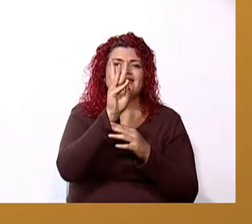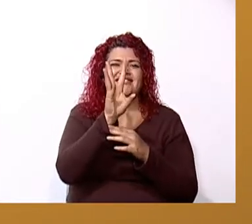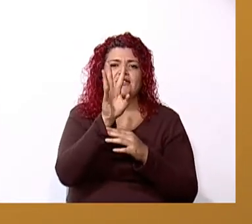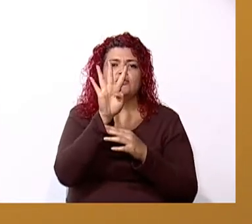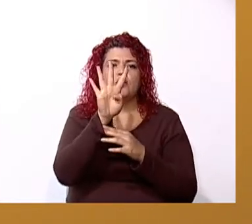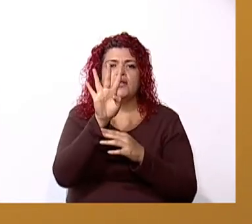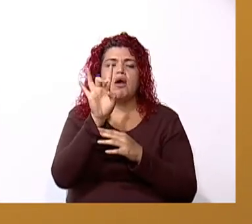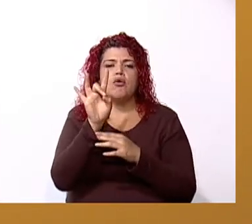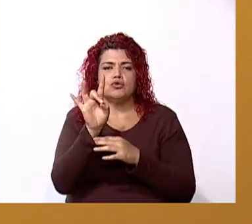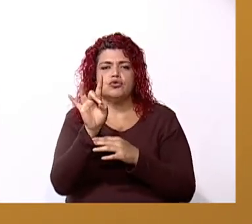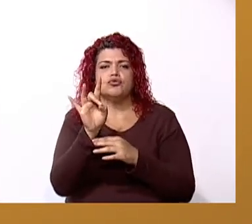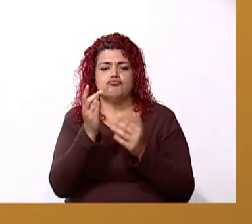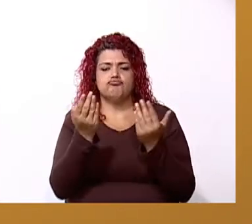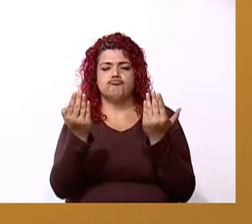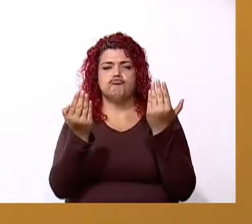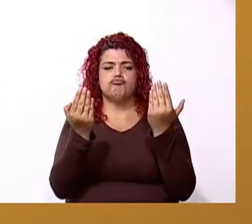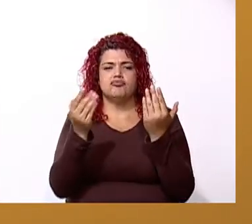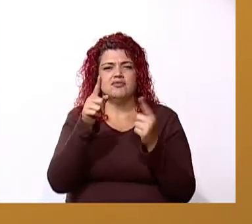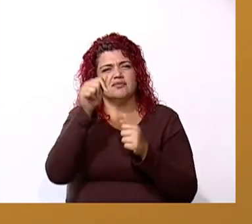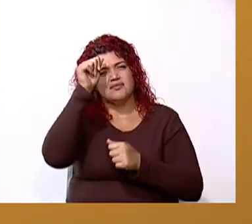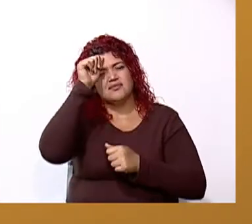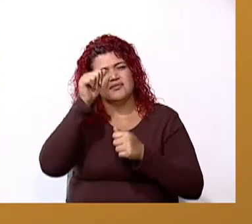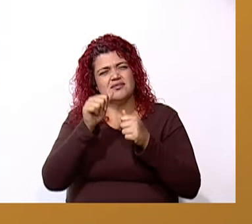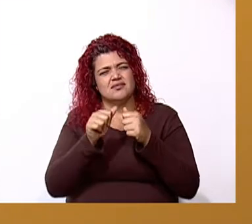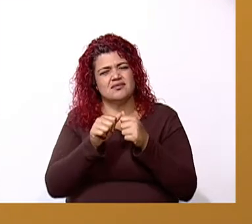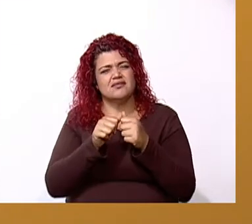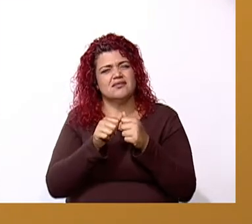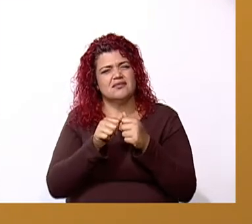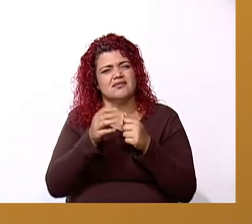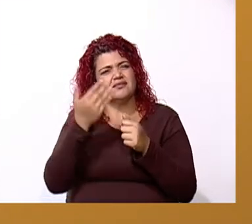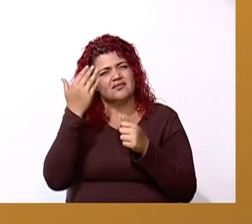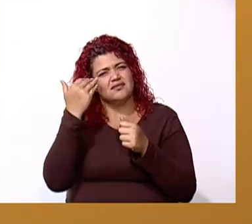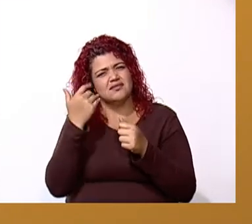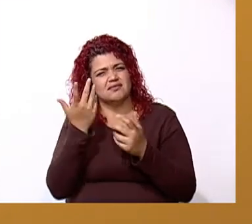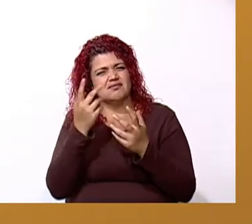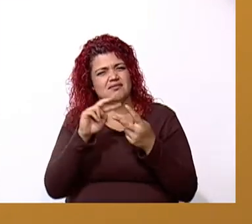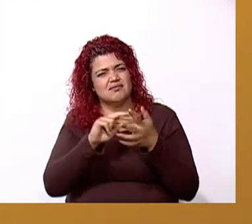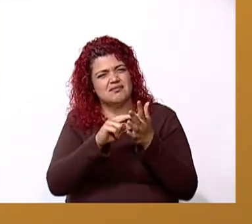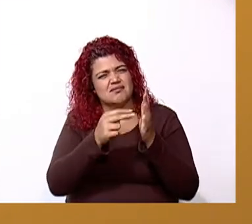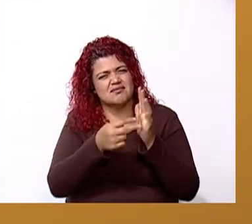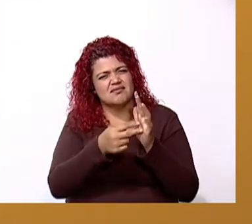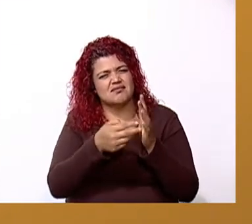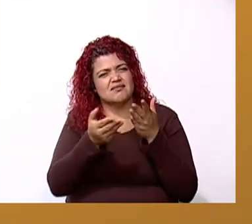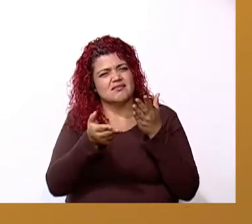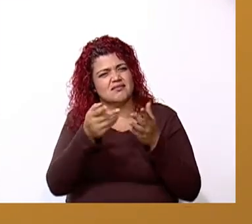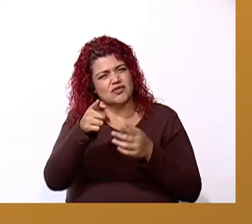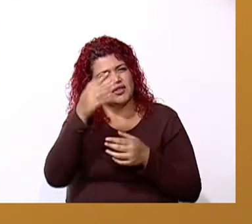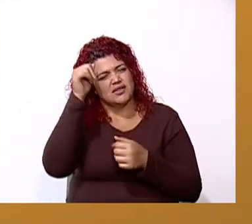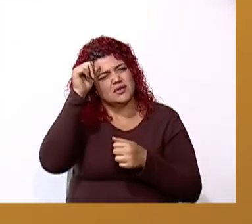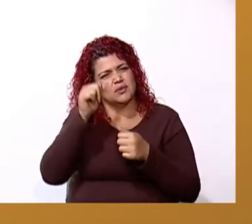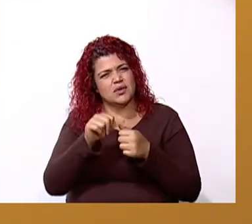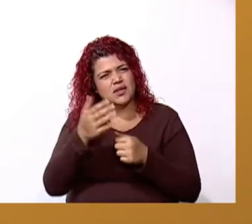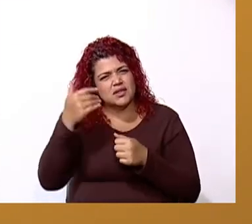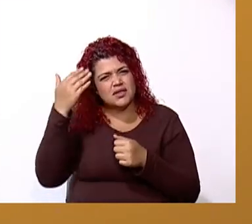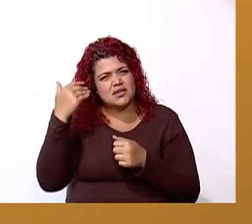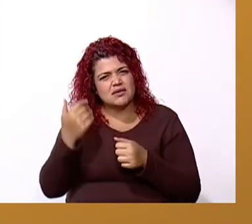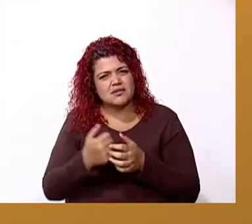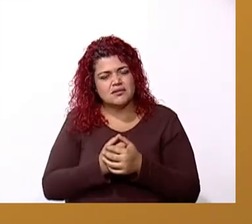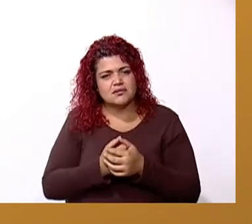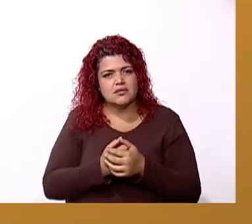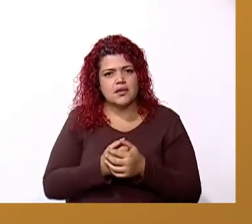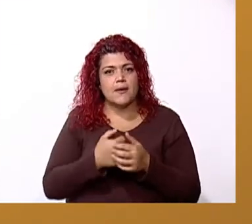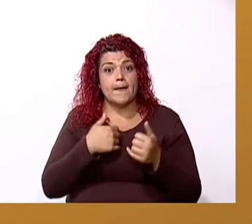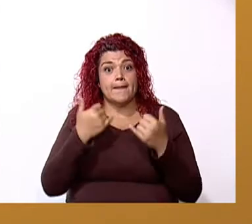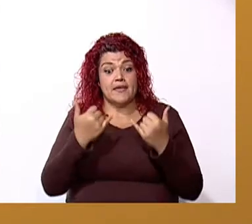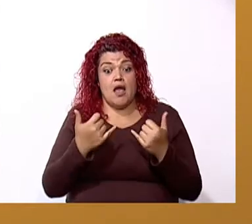2.648. Vamos a ver si recuerdan ustedes estos conceptos que vimos en lecciones anteriores. Y vamos